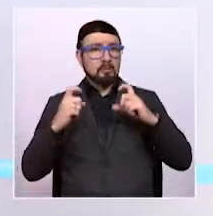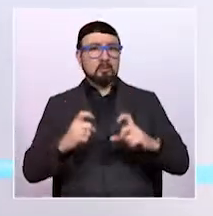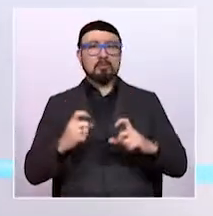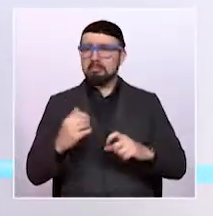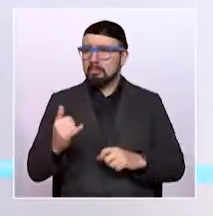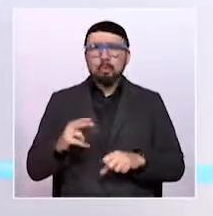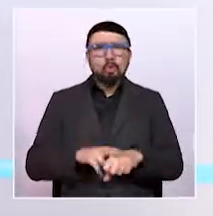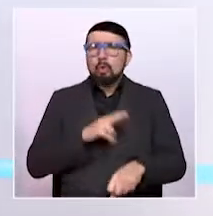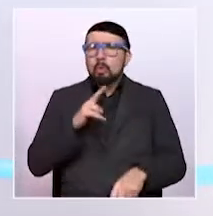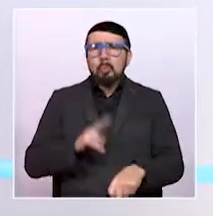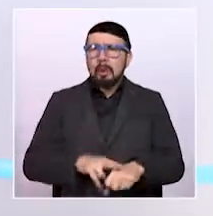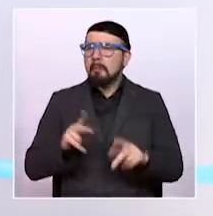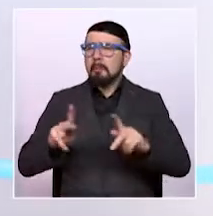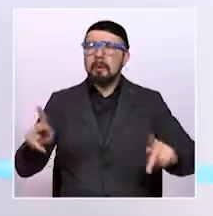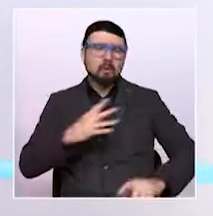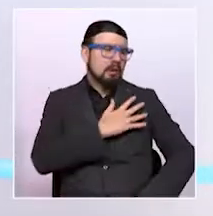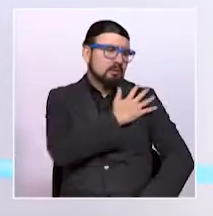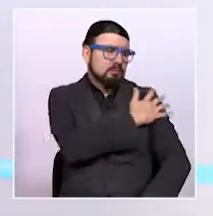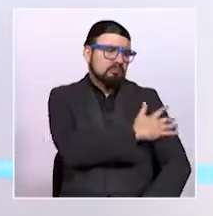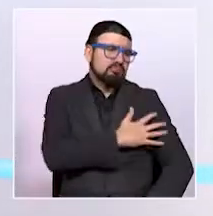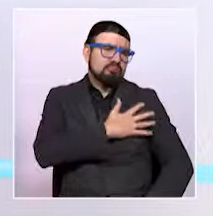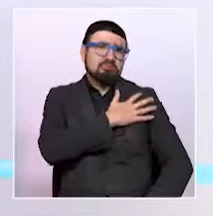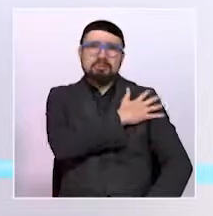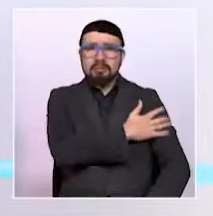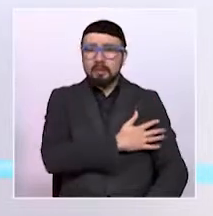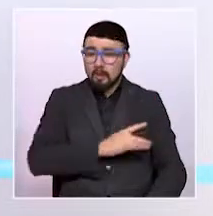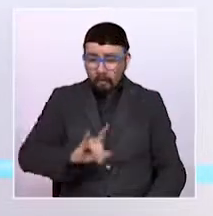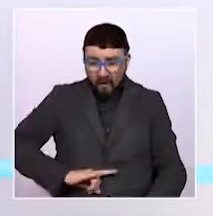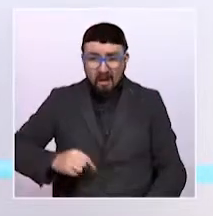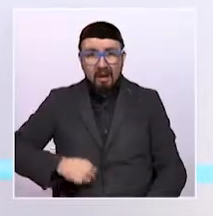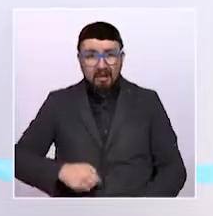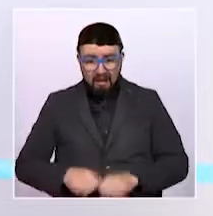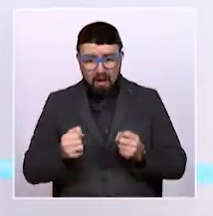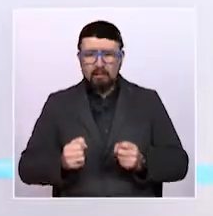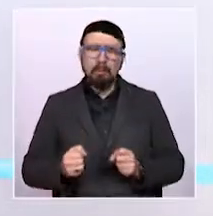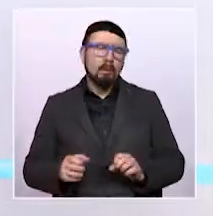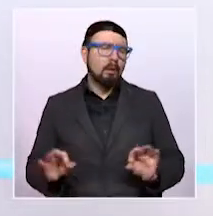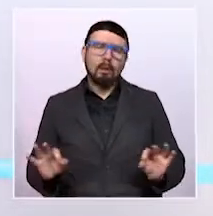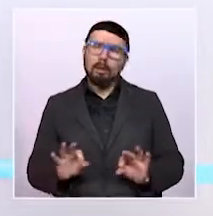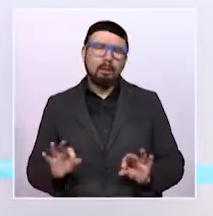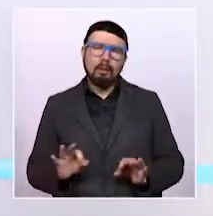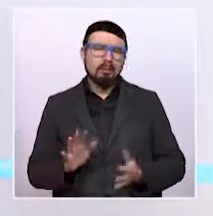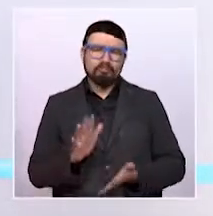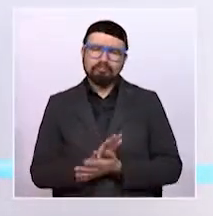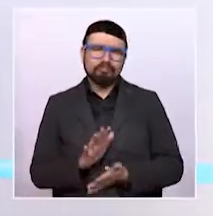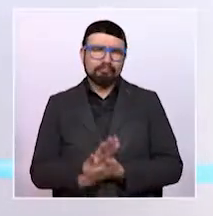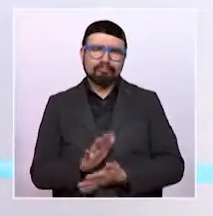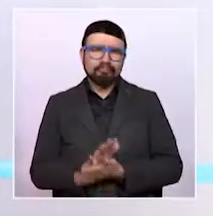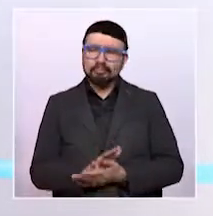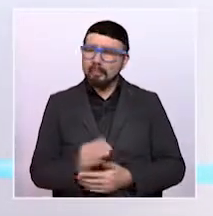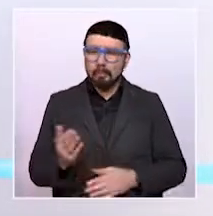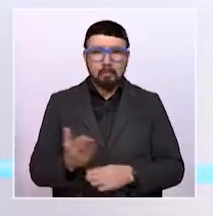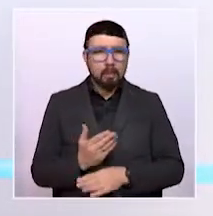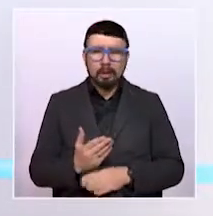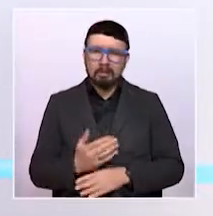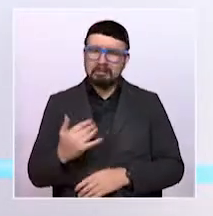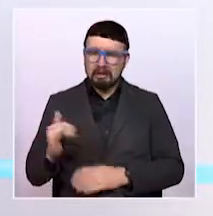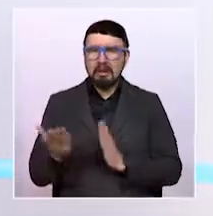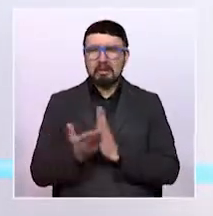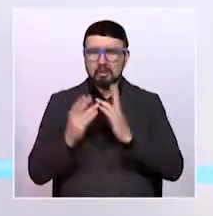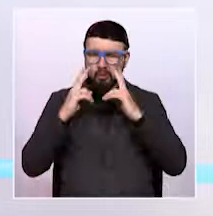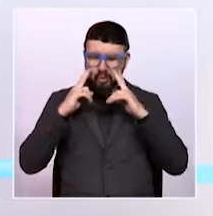hace normalmente las personas en el hombro no tiene ninguna repercusión en el momento de la formación del feto